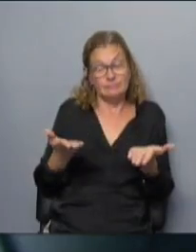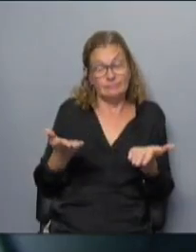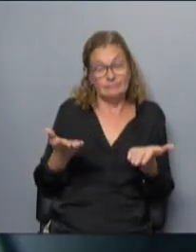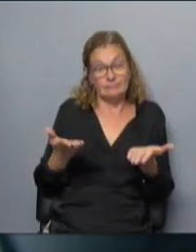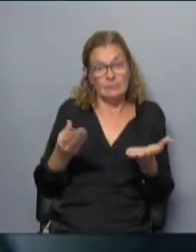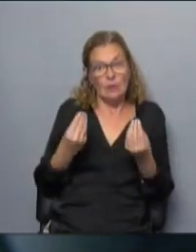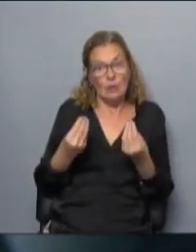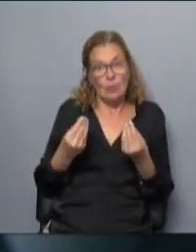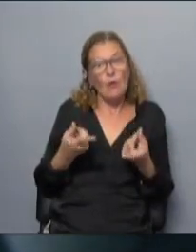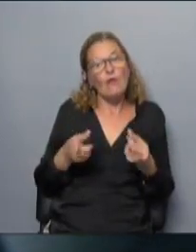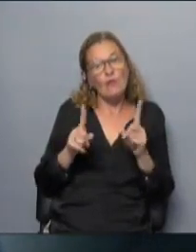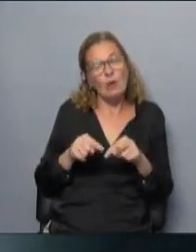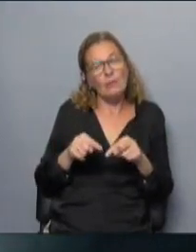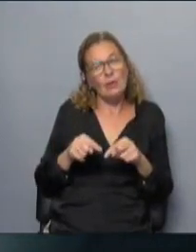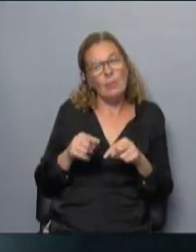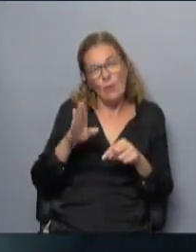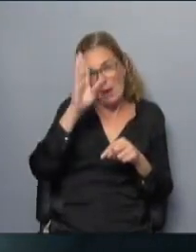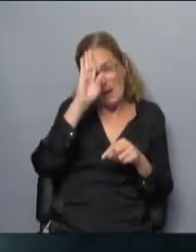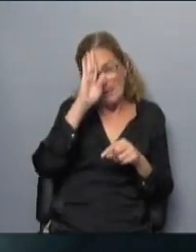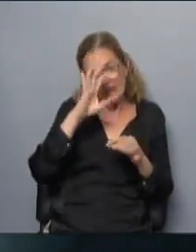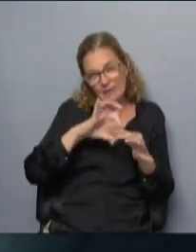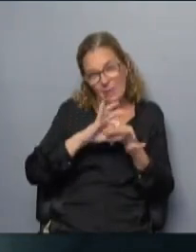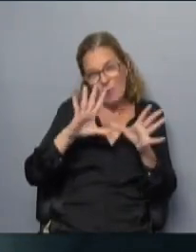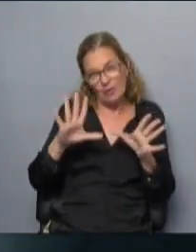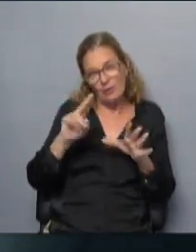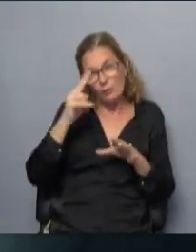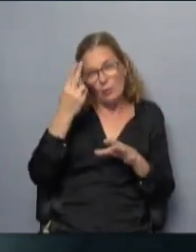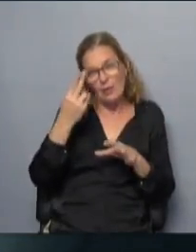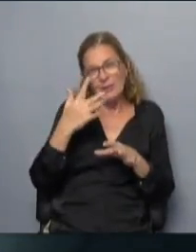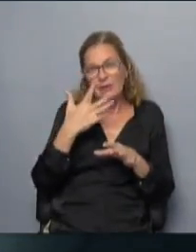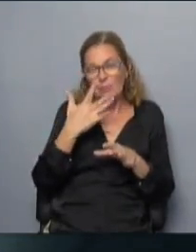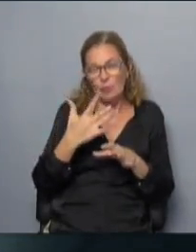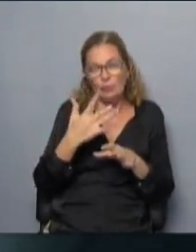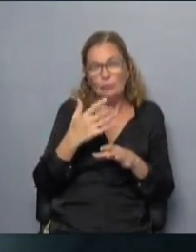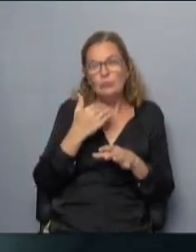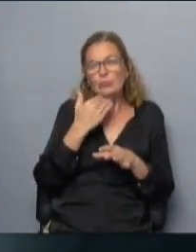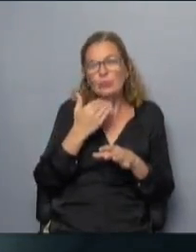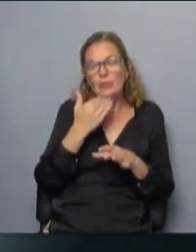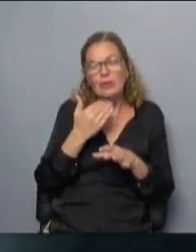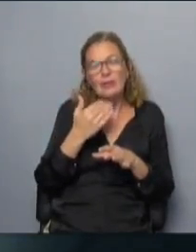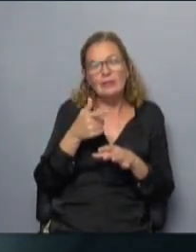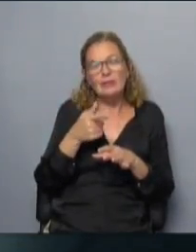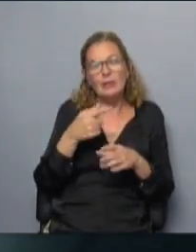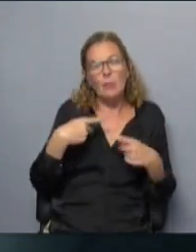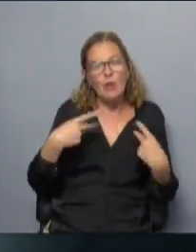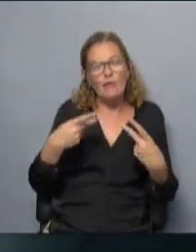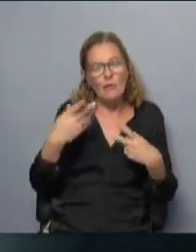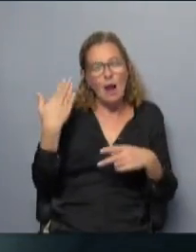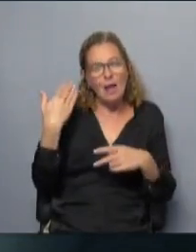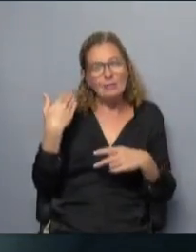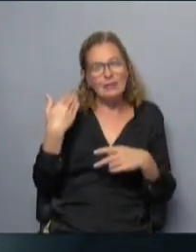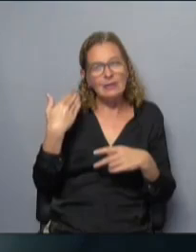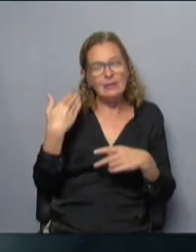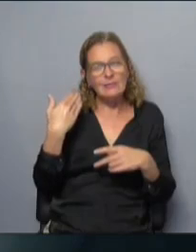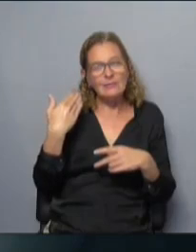como vuelvo como una prenda la democracia uruguay maravillosos yo no sé si se vota acordás que el fútbol ante para él